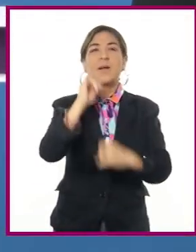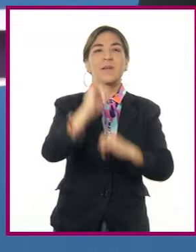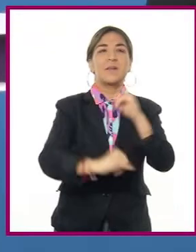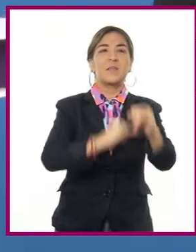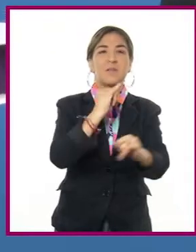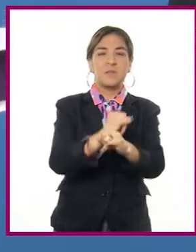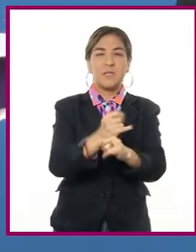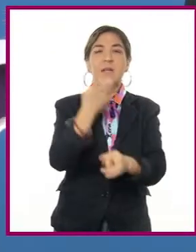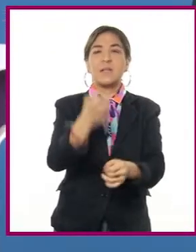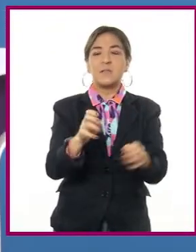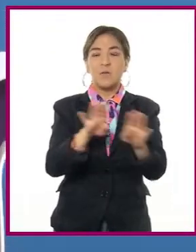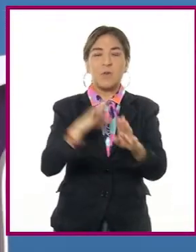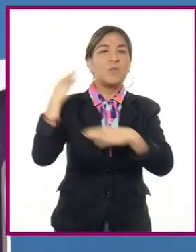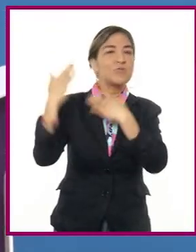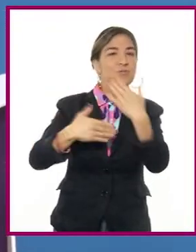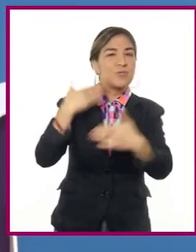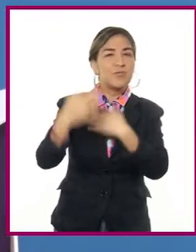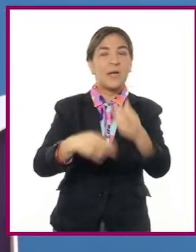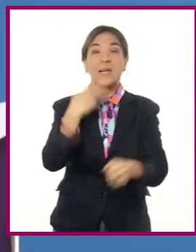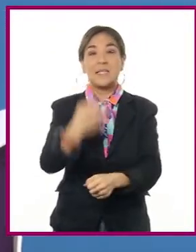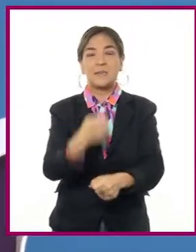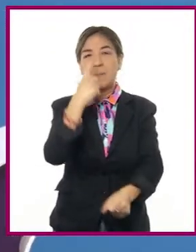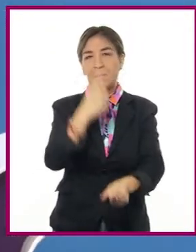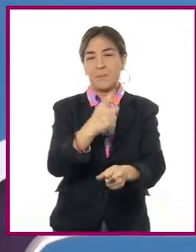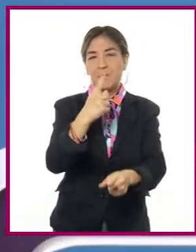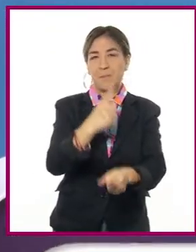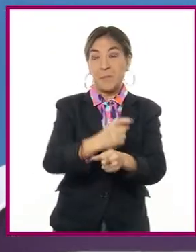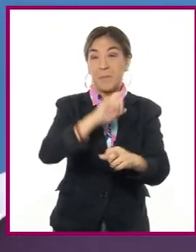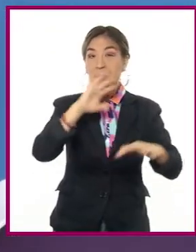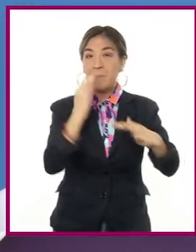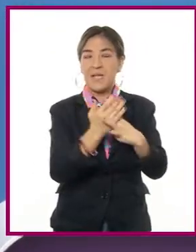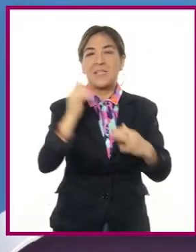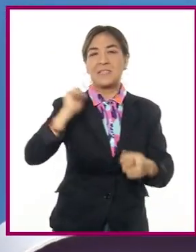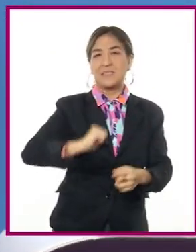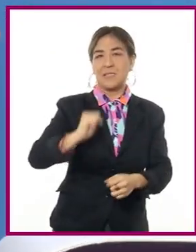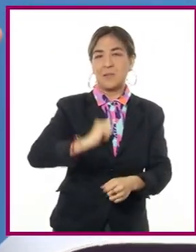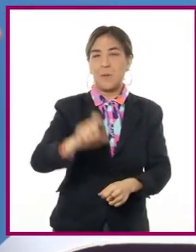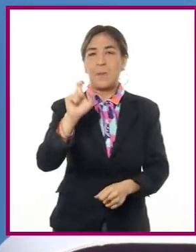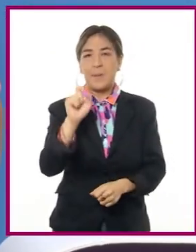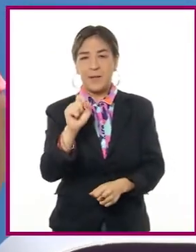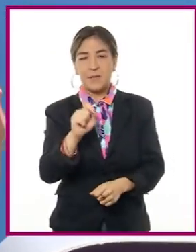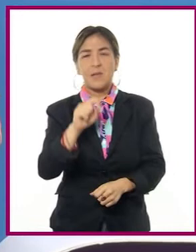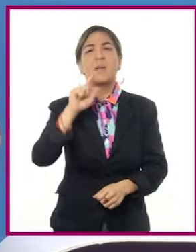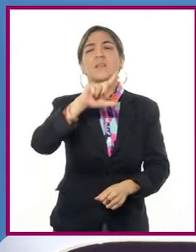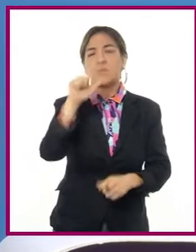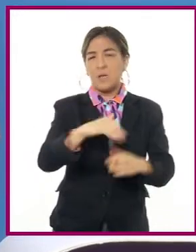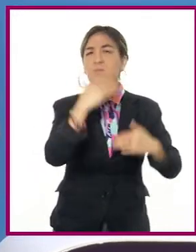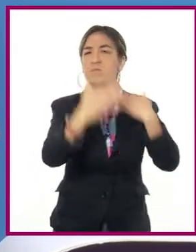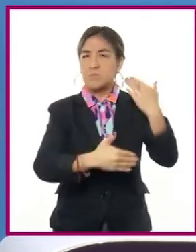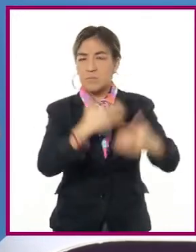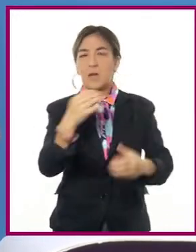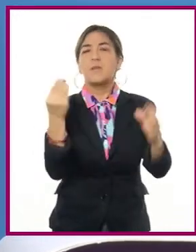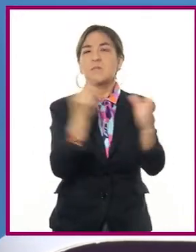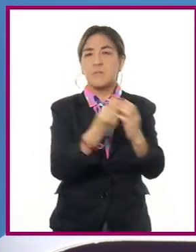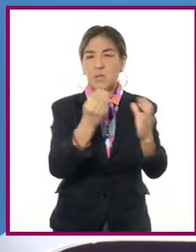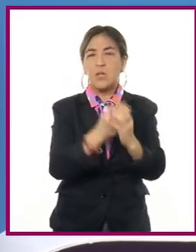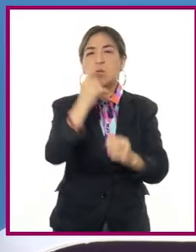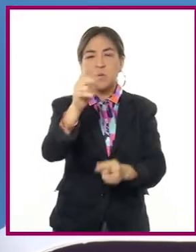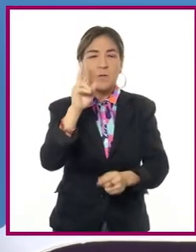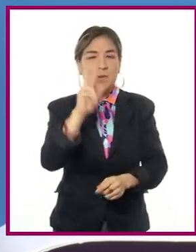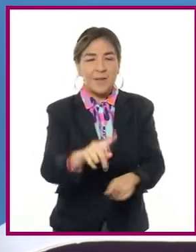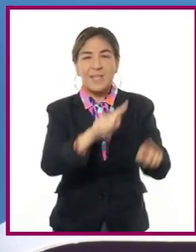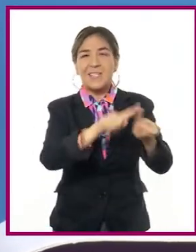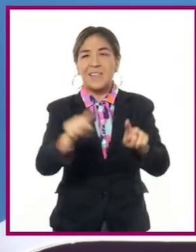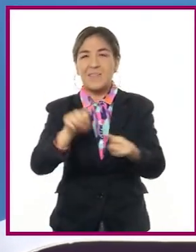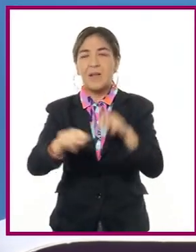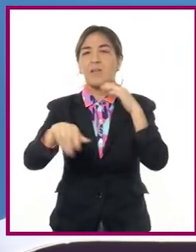gran trascendencia durante la primera mitad del siglo XX. En las sesiones anteriores aprendieron sobre los diversos procesos por